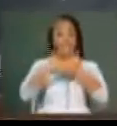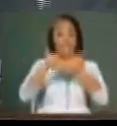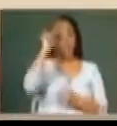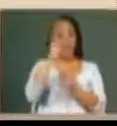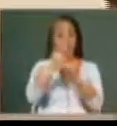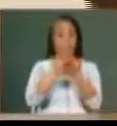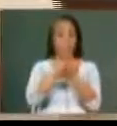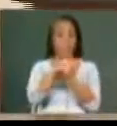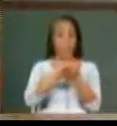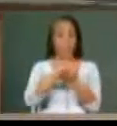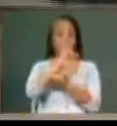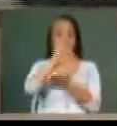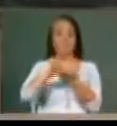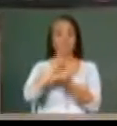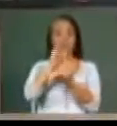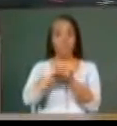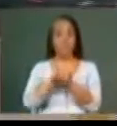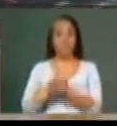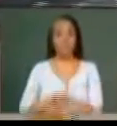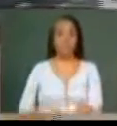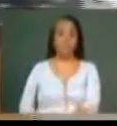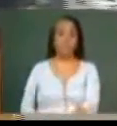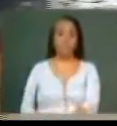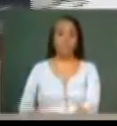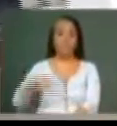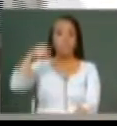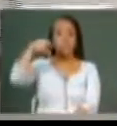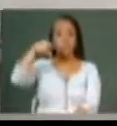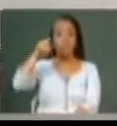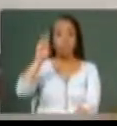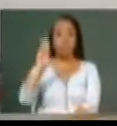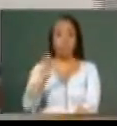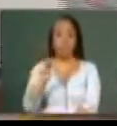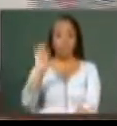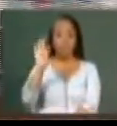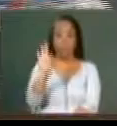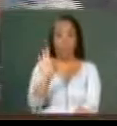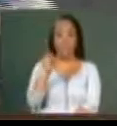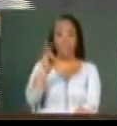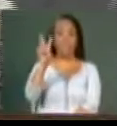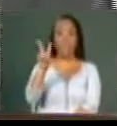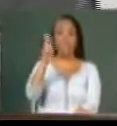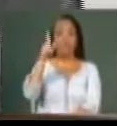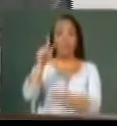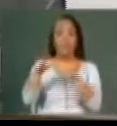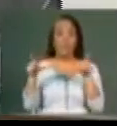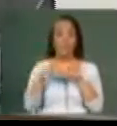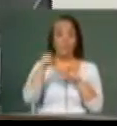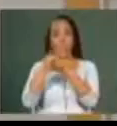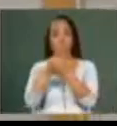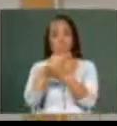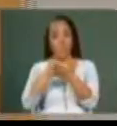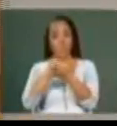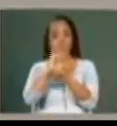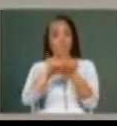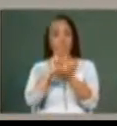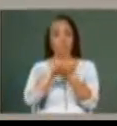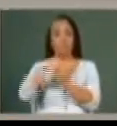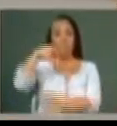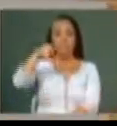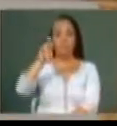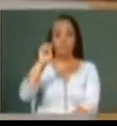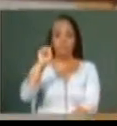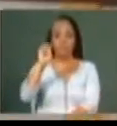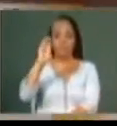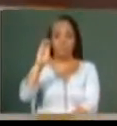ubican, según lo ha medido el CIEP de la Universidad de Costa Rica, como la institución mejor valorada, solo por